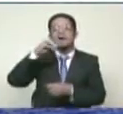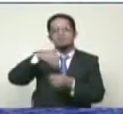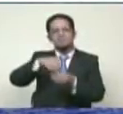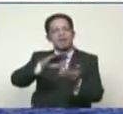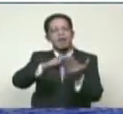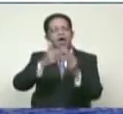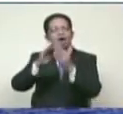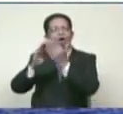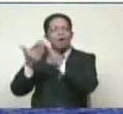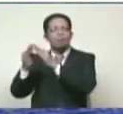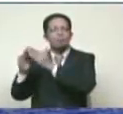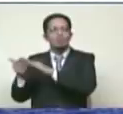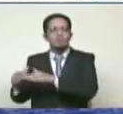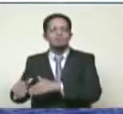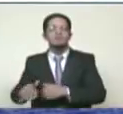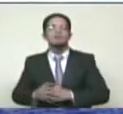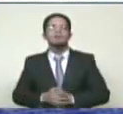nacional.